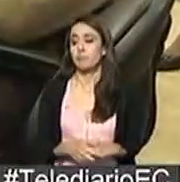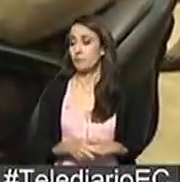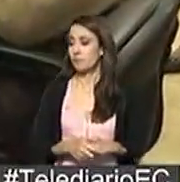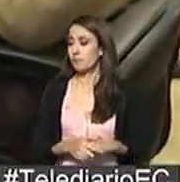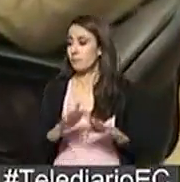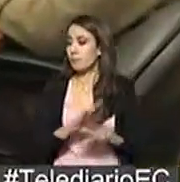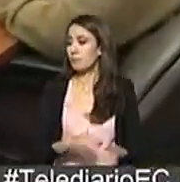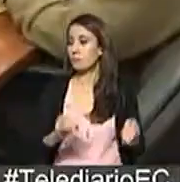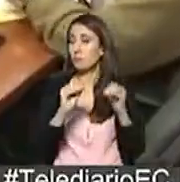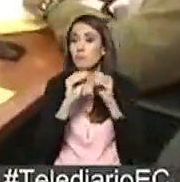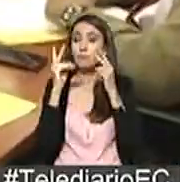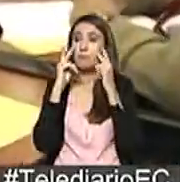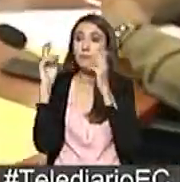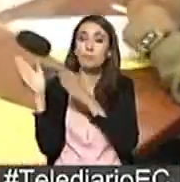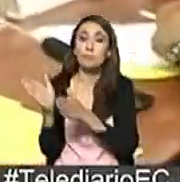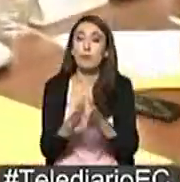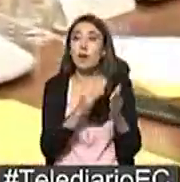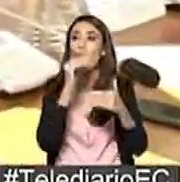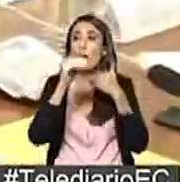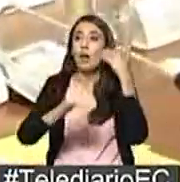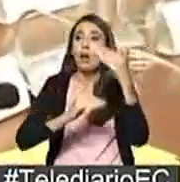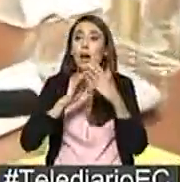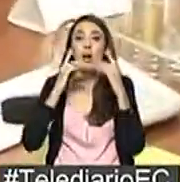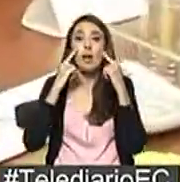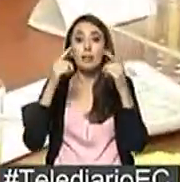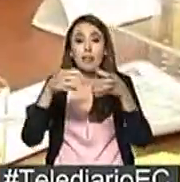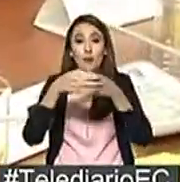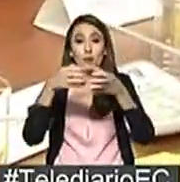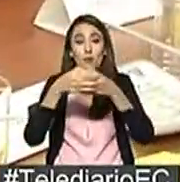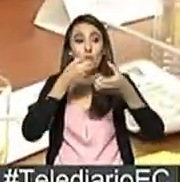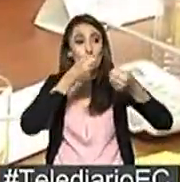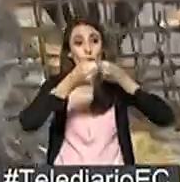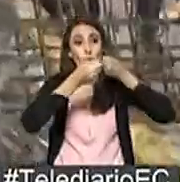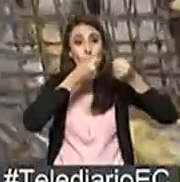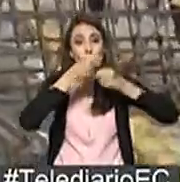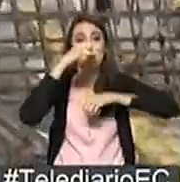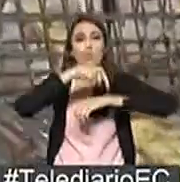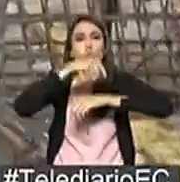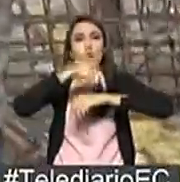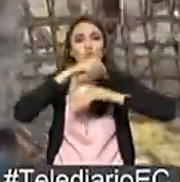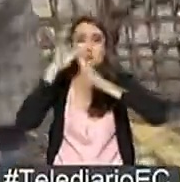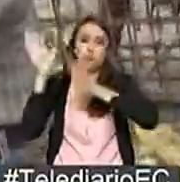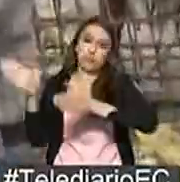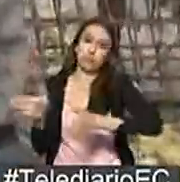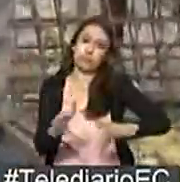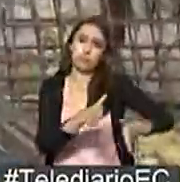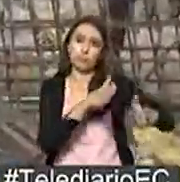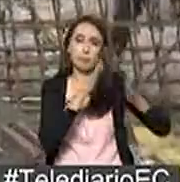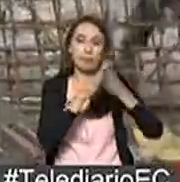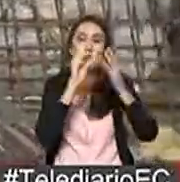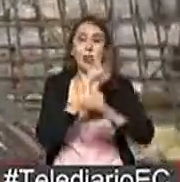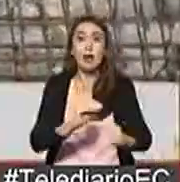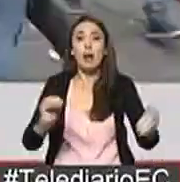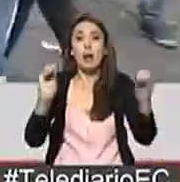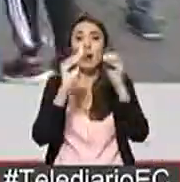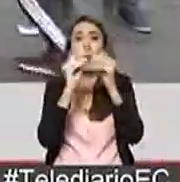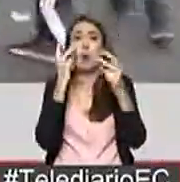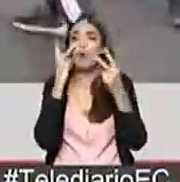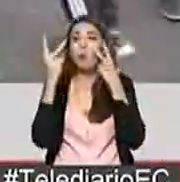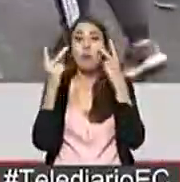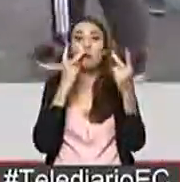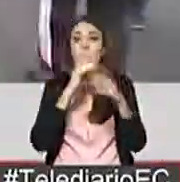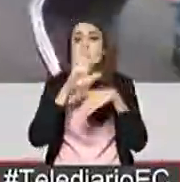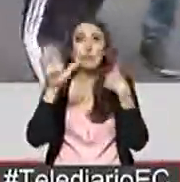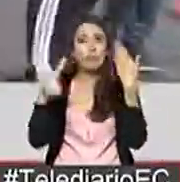investigación serio. 2 horas duró esta comparecencia, y ahí María Paula Romo insistió en que si bien las protestas iniciaron por un descontento social, todo